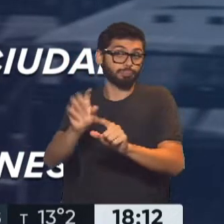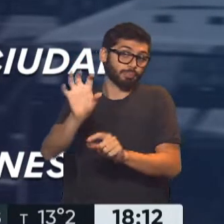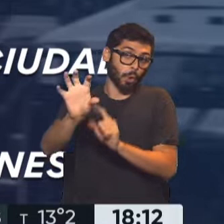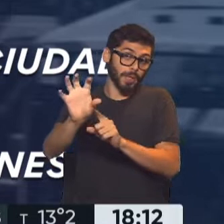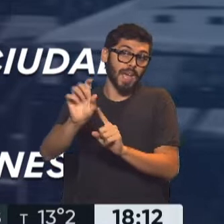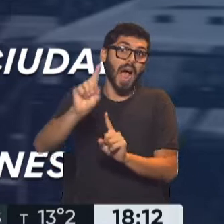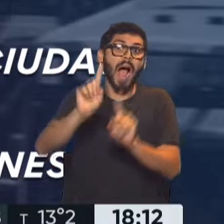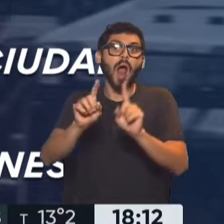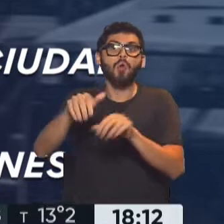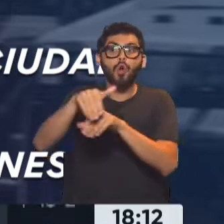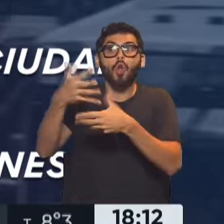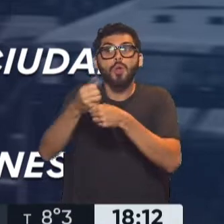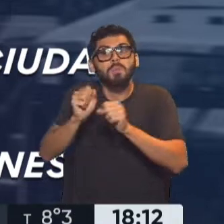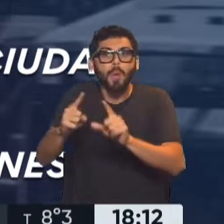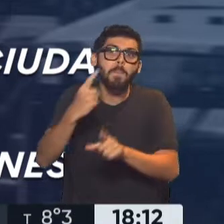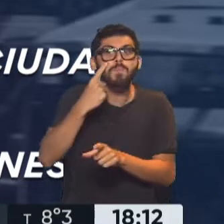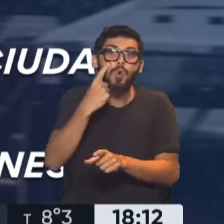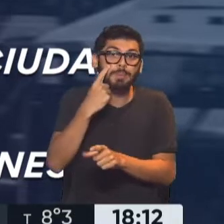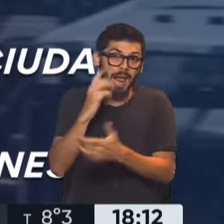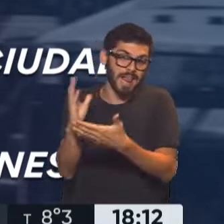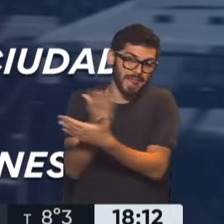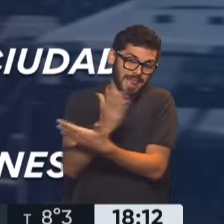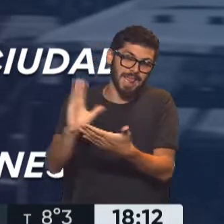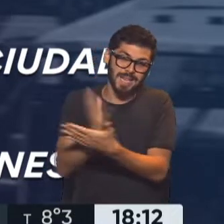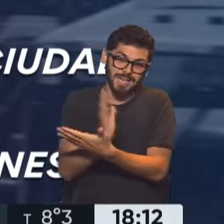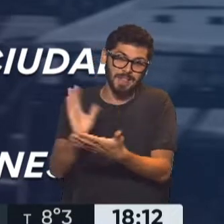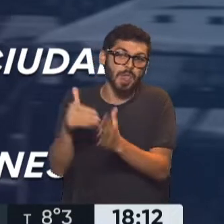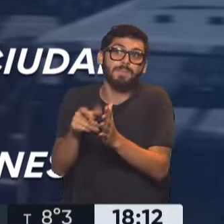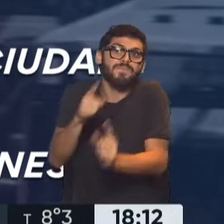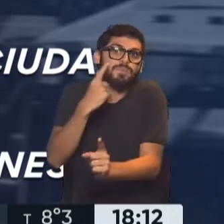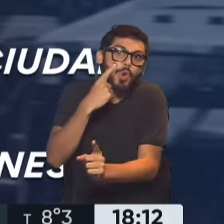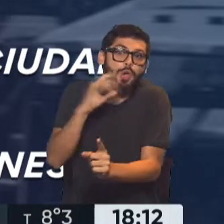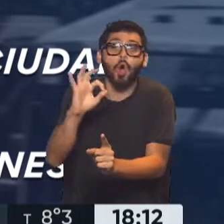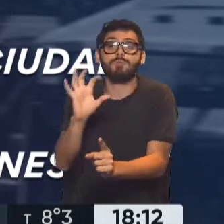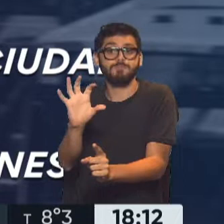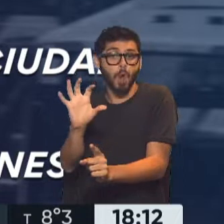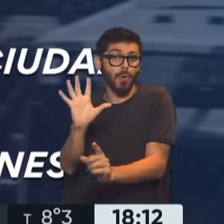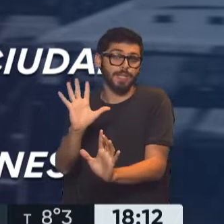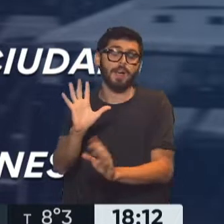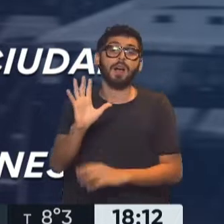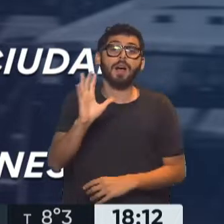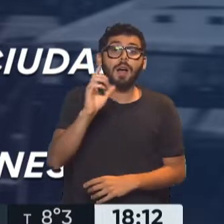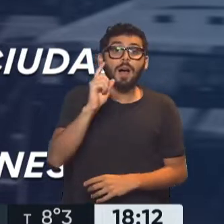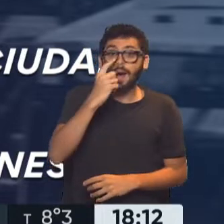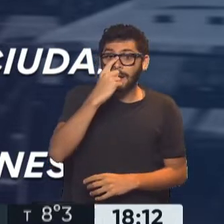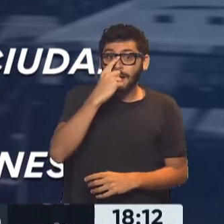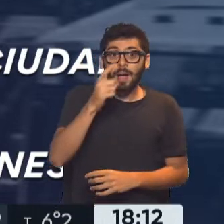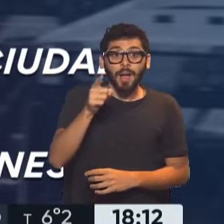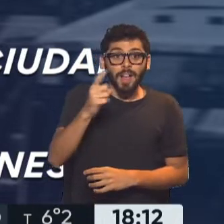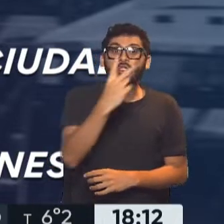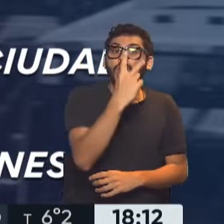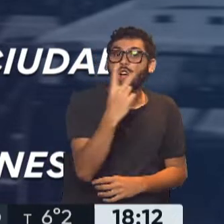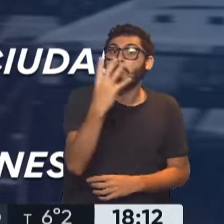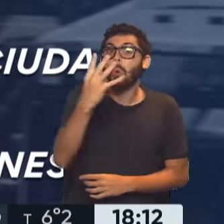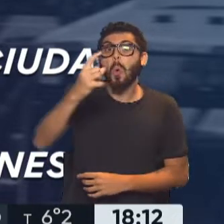están municipalizadas, es decir, que las administran los distintos municipios. Claro. Lo que cuesta en subsidios esas